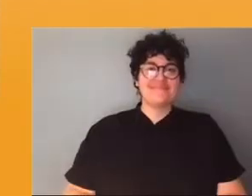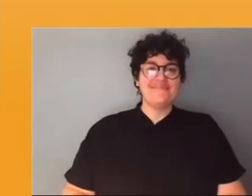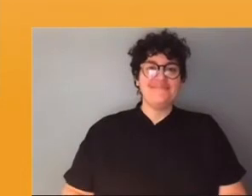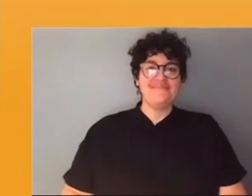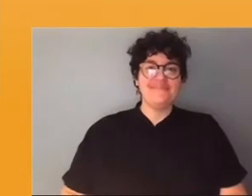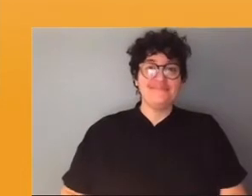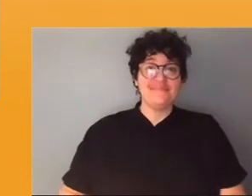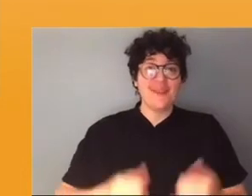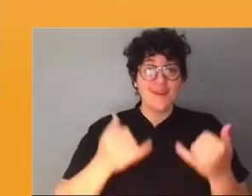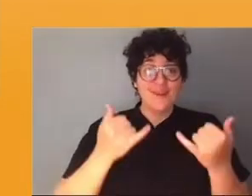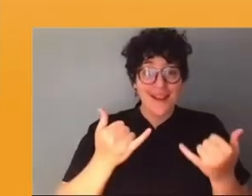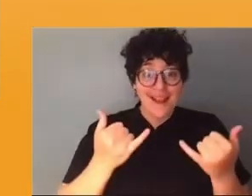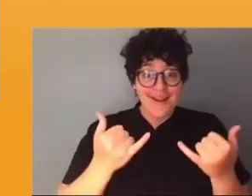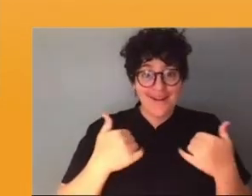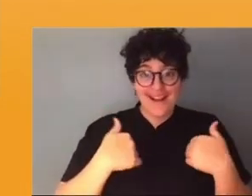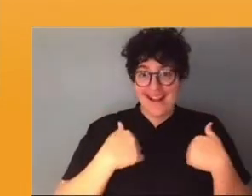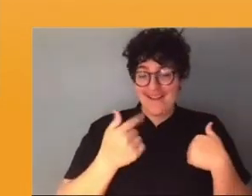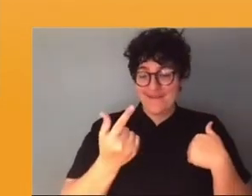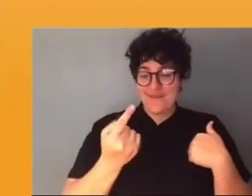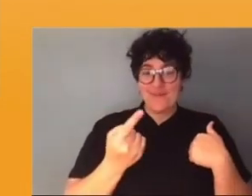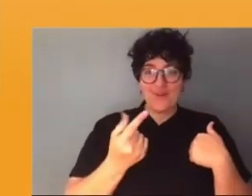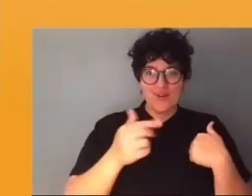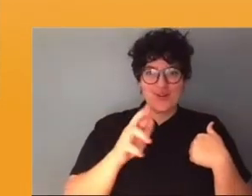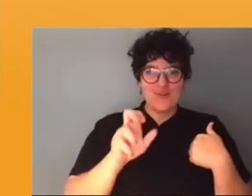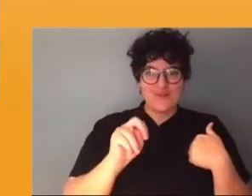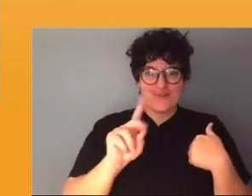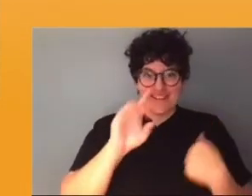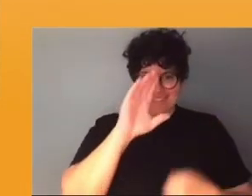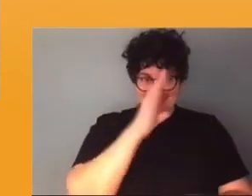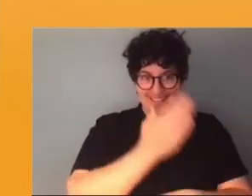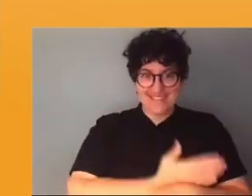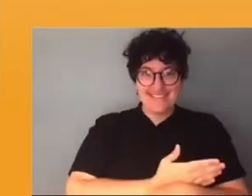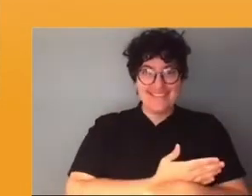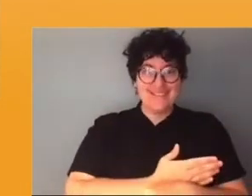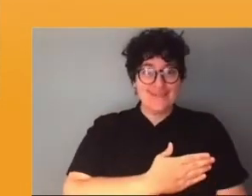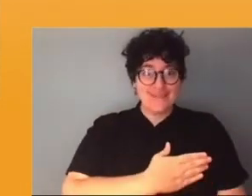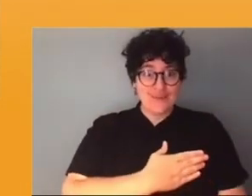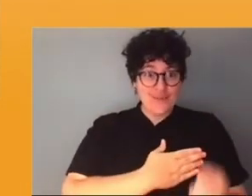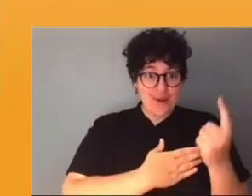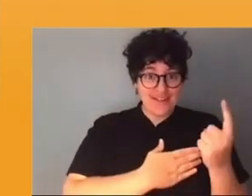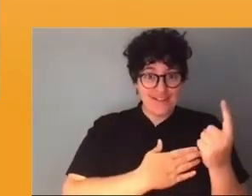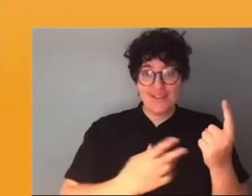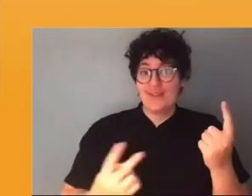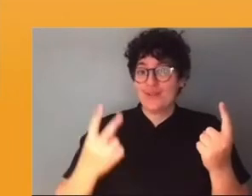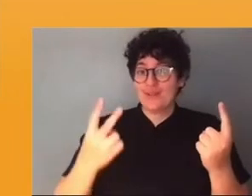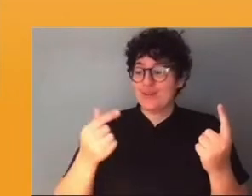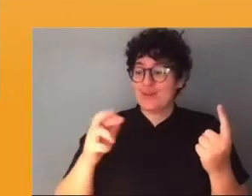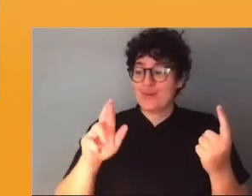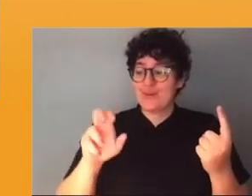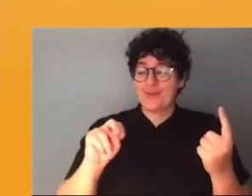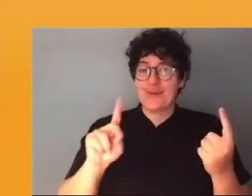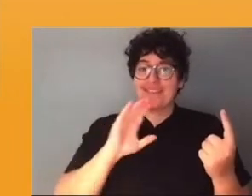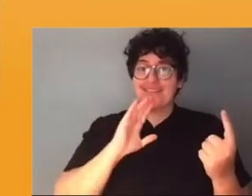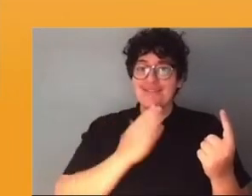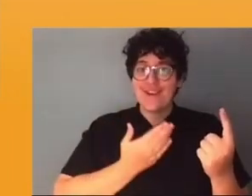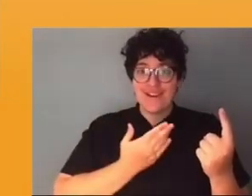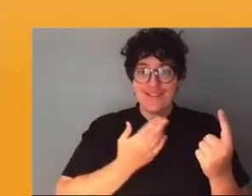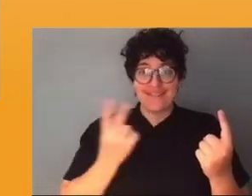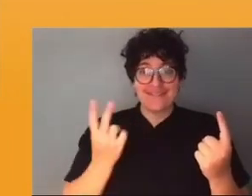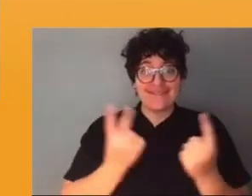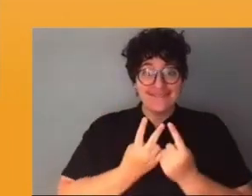yo tengo un nieto y dos nietas que bailan conmigo, que hacen performance conmigo todo el